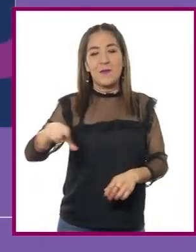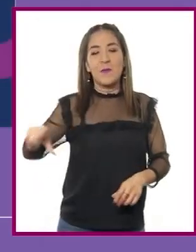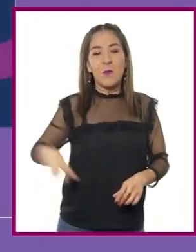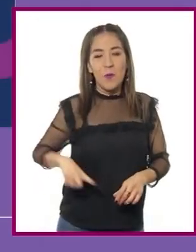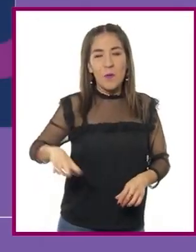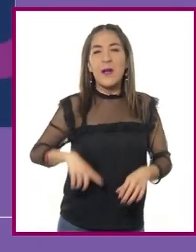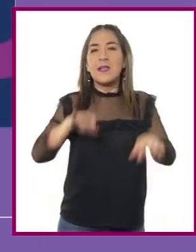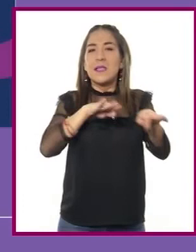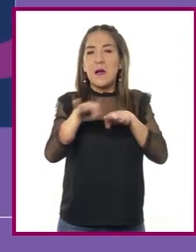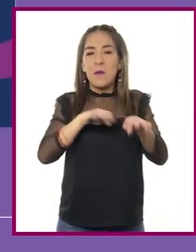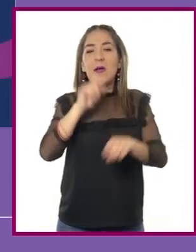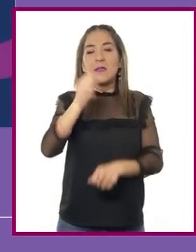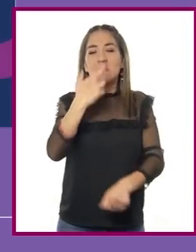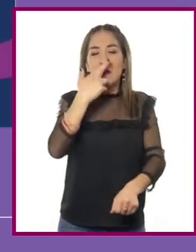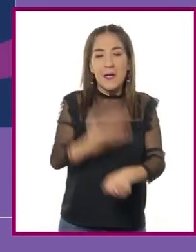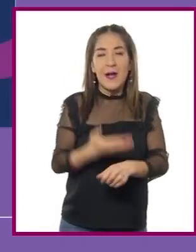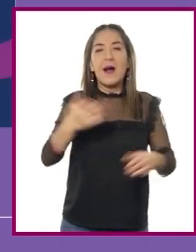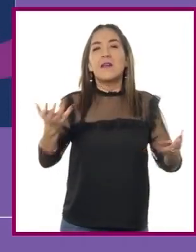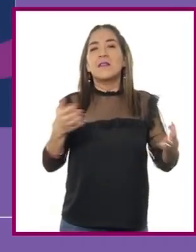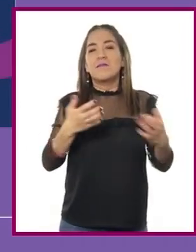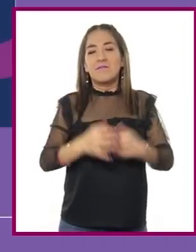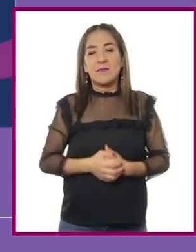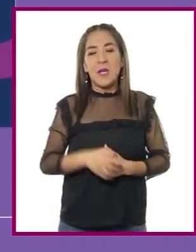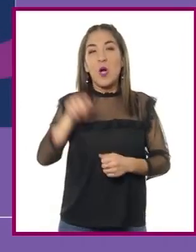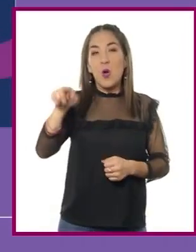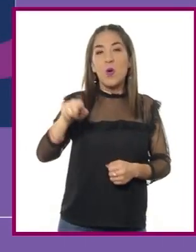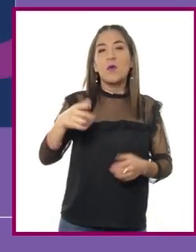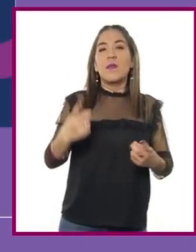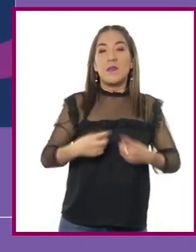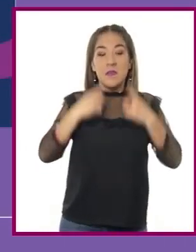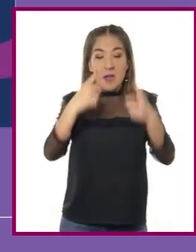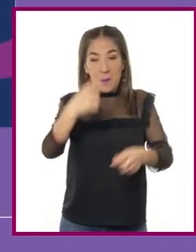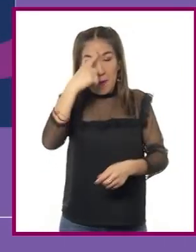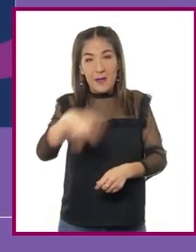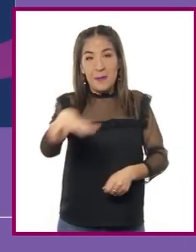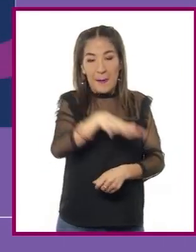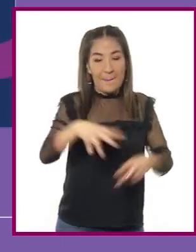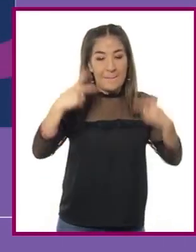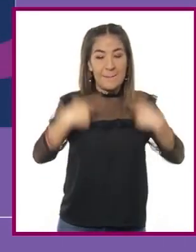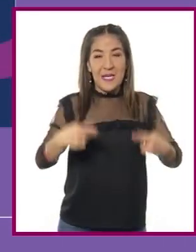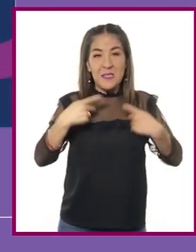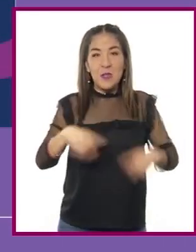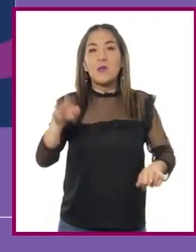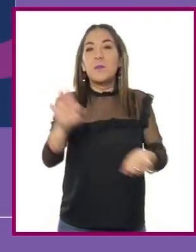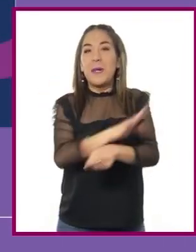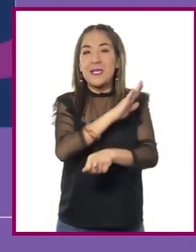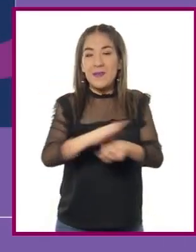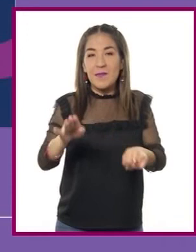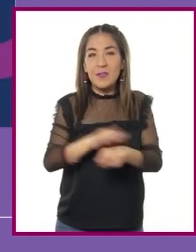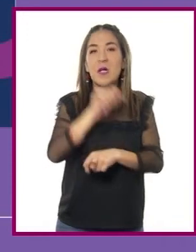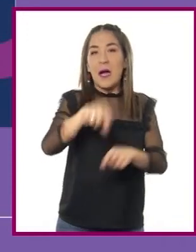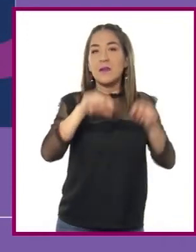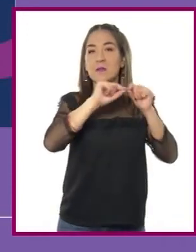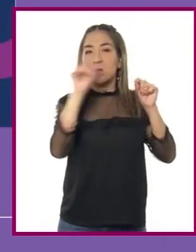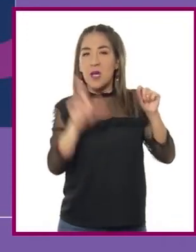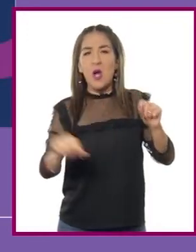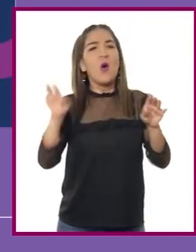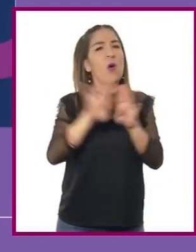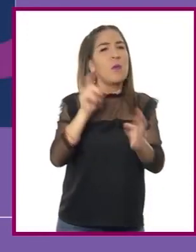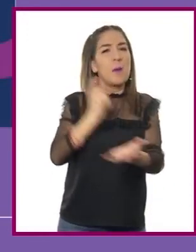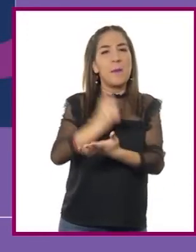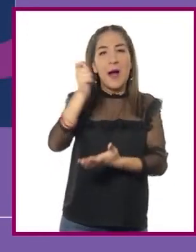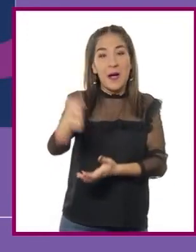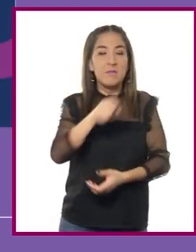son personas que realizan actividades que el gobierno brinda a los habitantes del país y que estos son pagados a través de